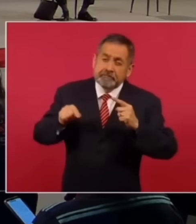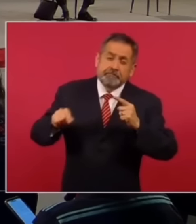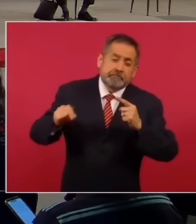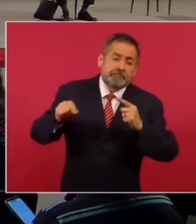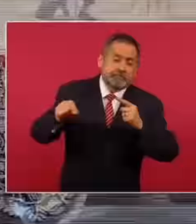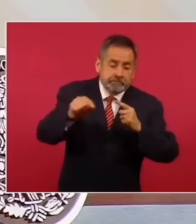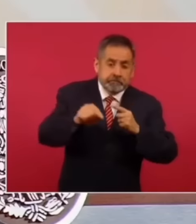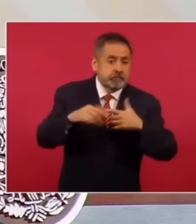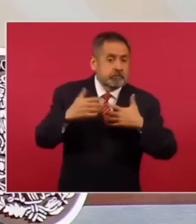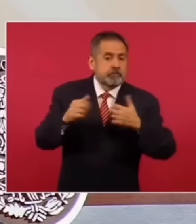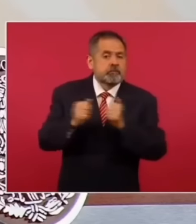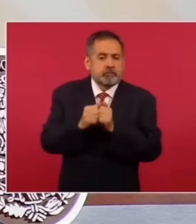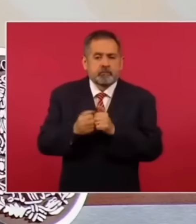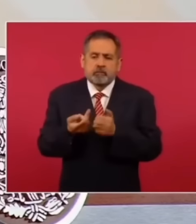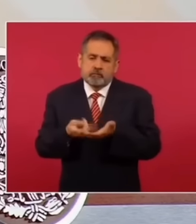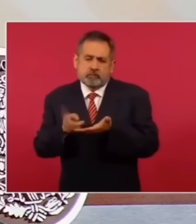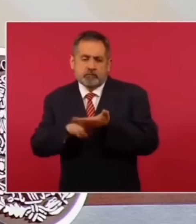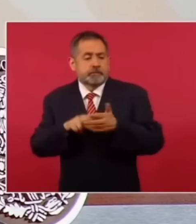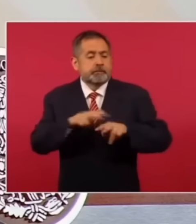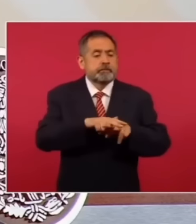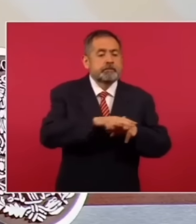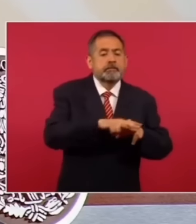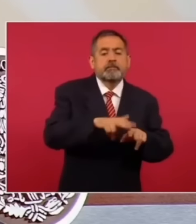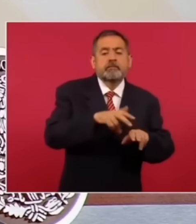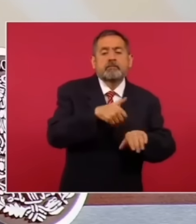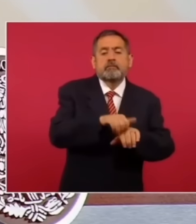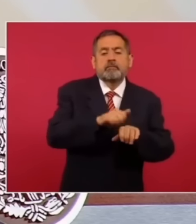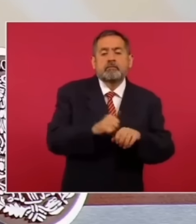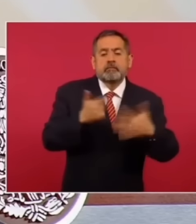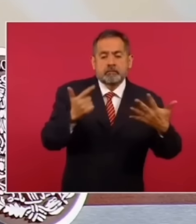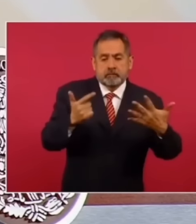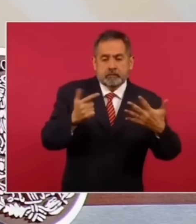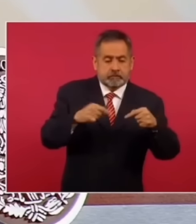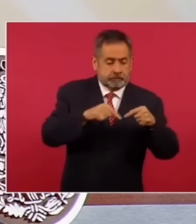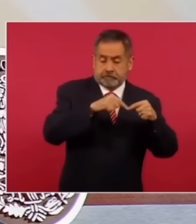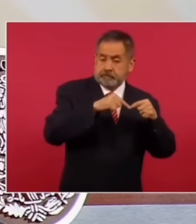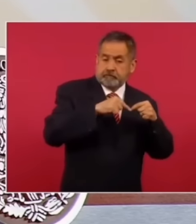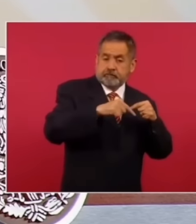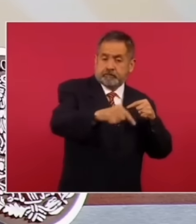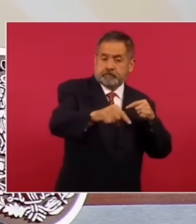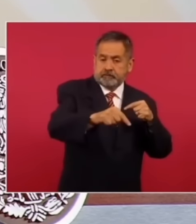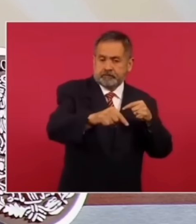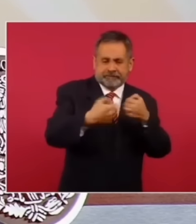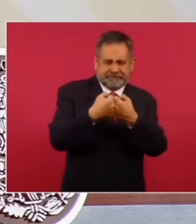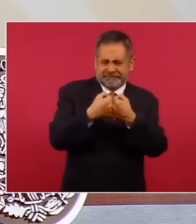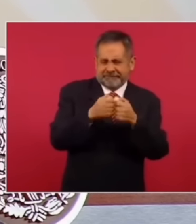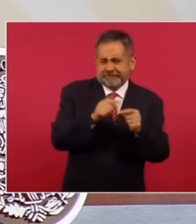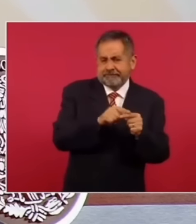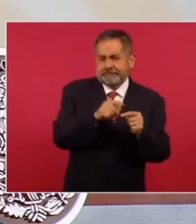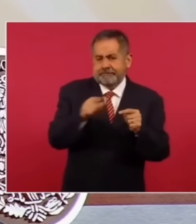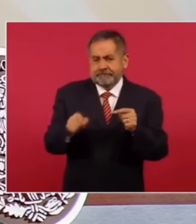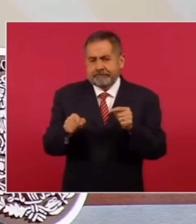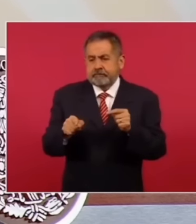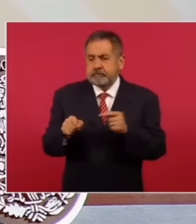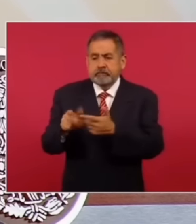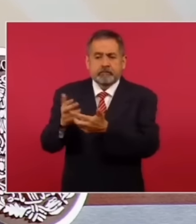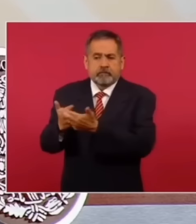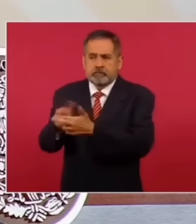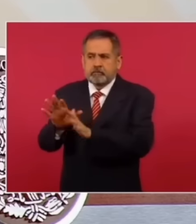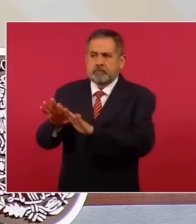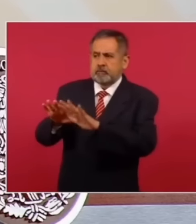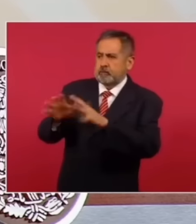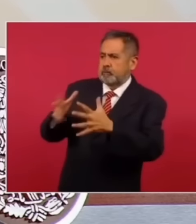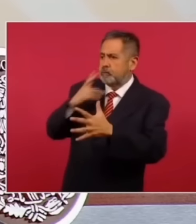junto con el tramo 7, que es el tramo que pasa en los límites de la reserva de